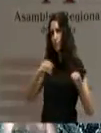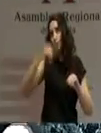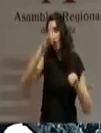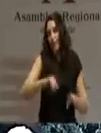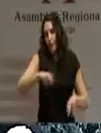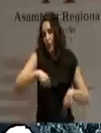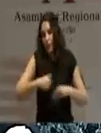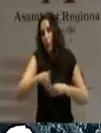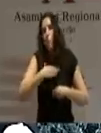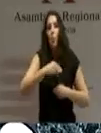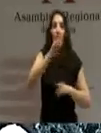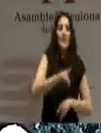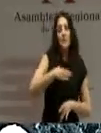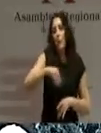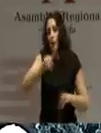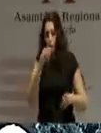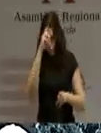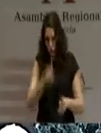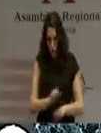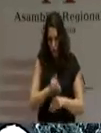puede ser que sí o puede ser que no.